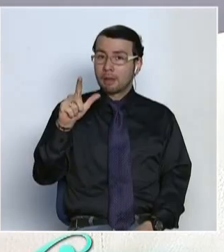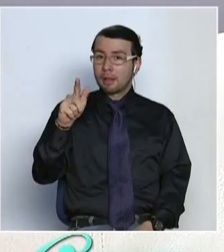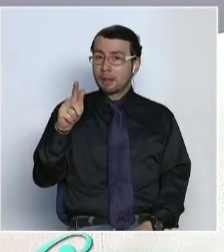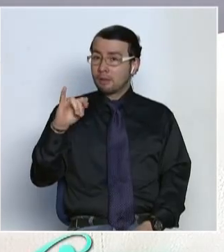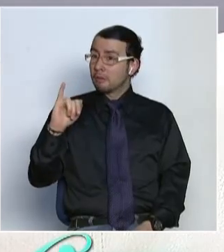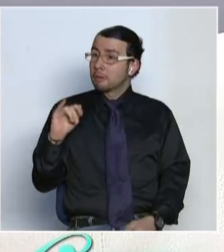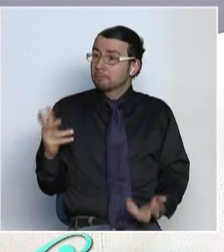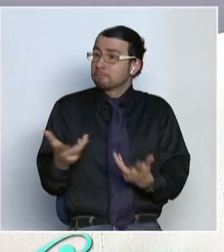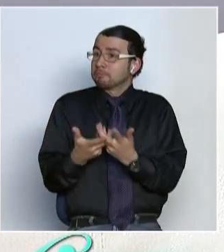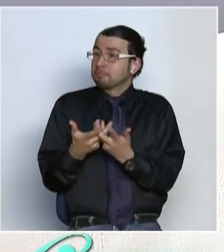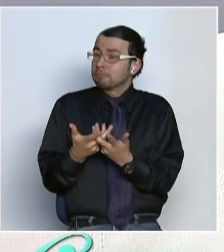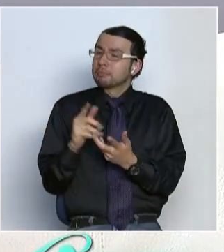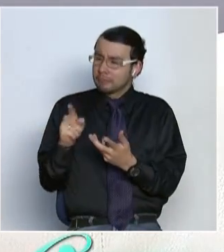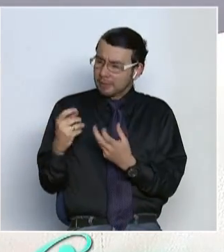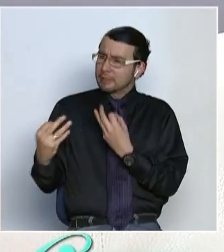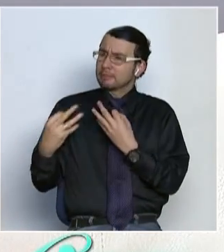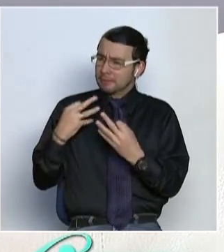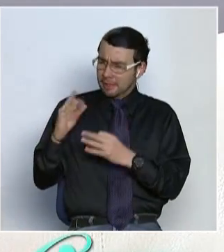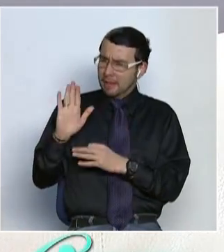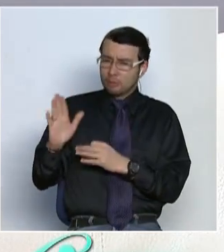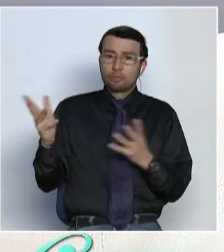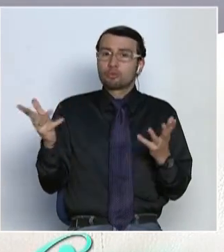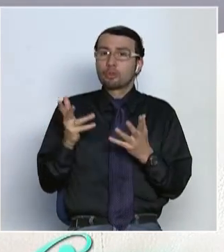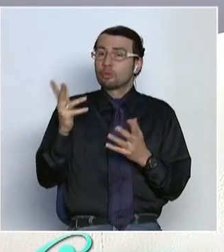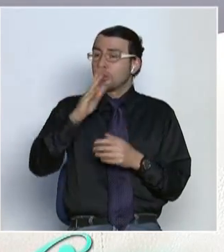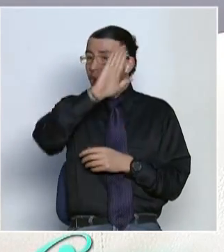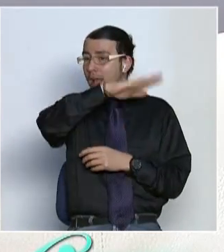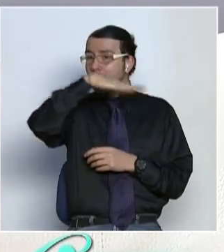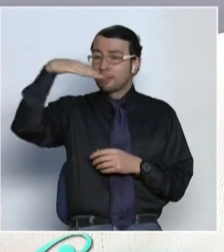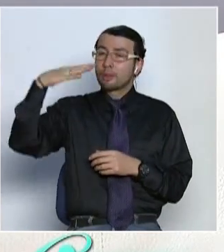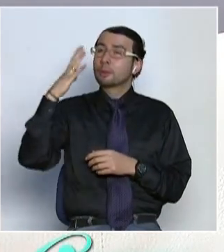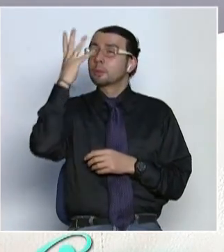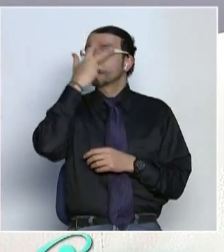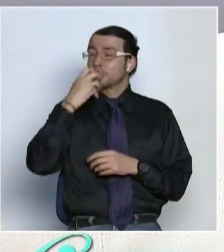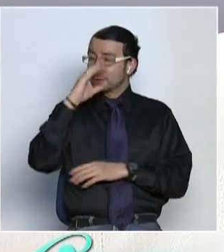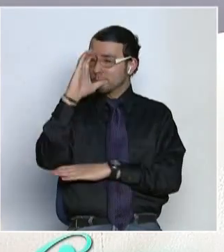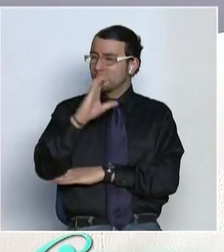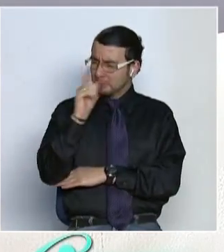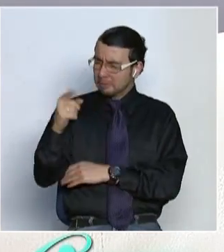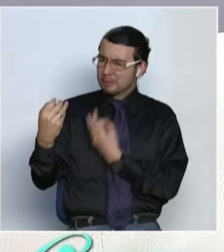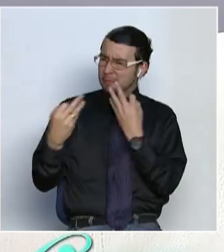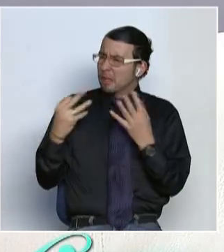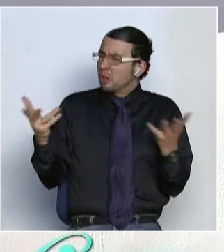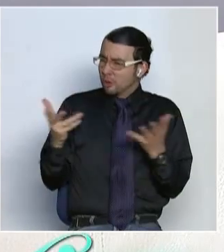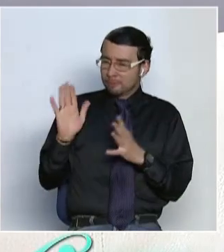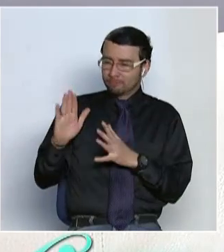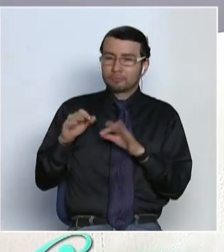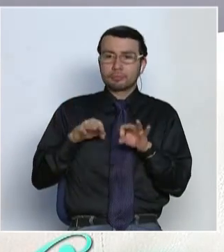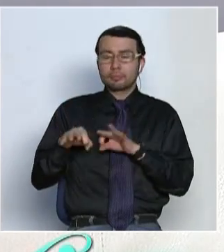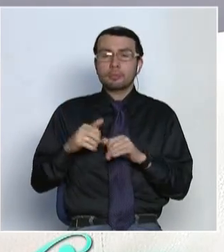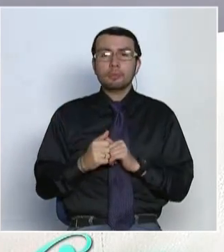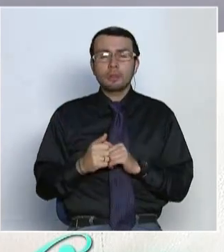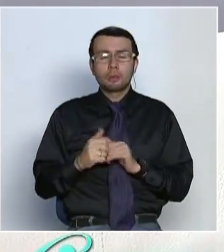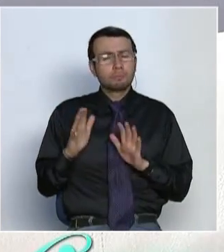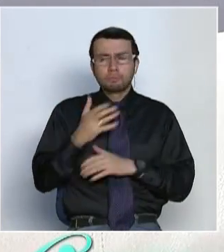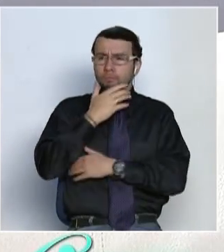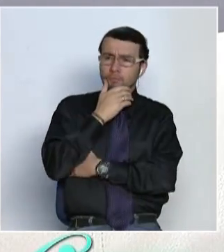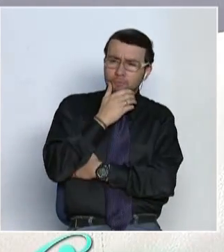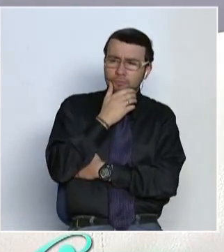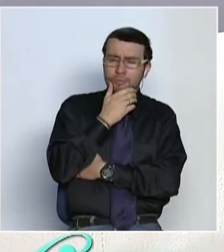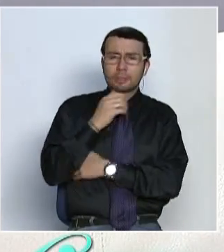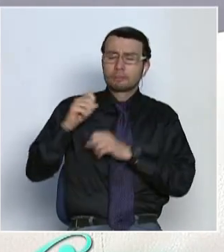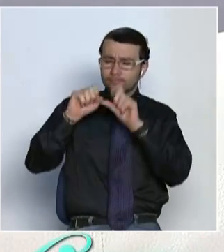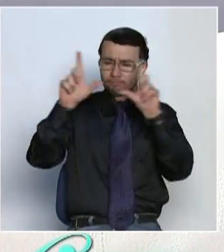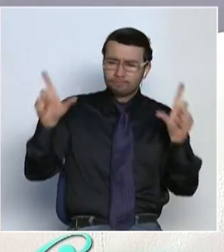muchas personas estaremos perdidos en este territorio nacional tan lindo. Y uno dice, hay que hacer un